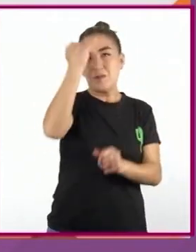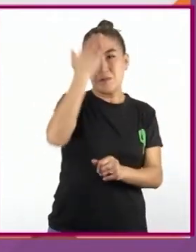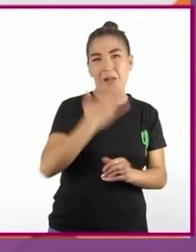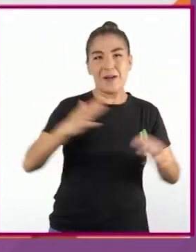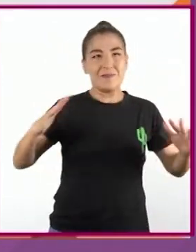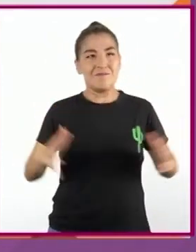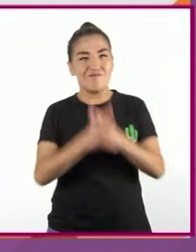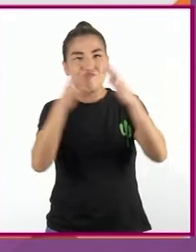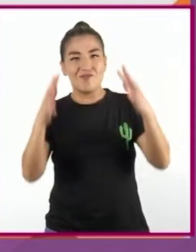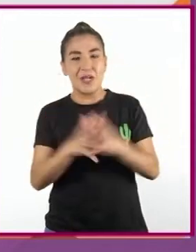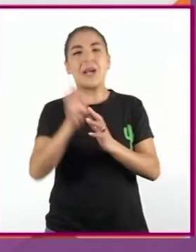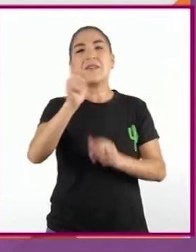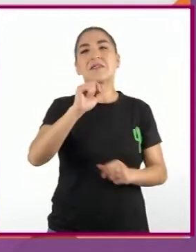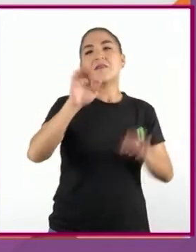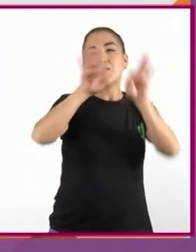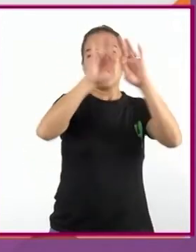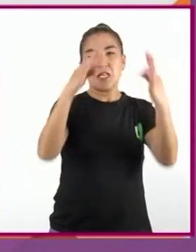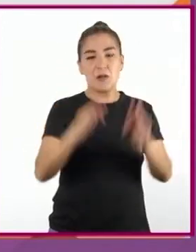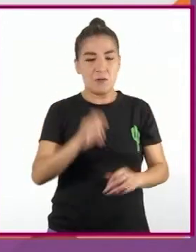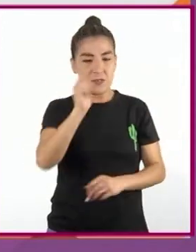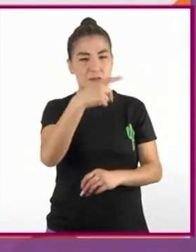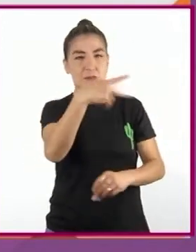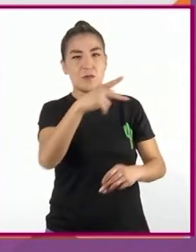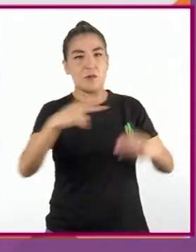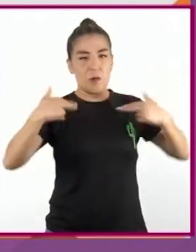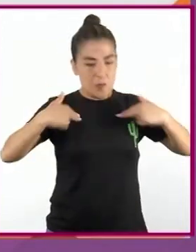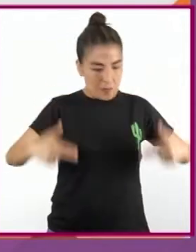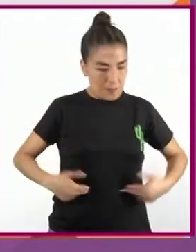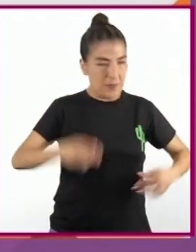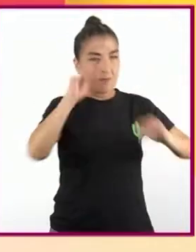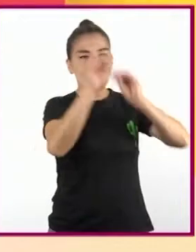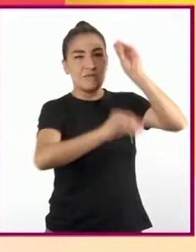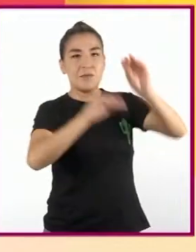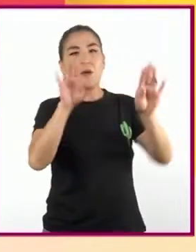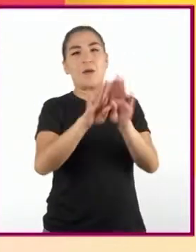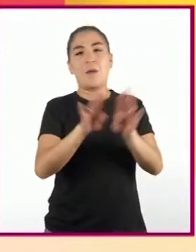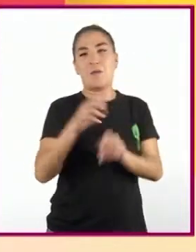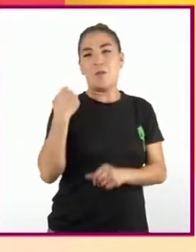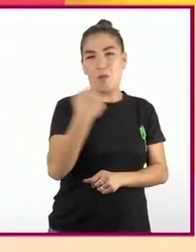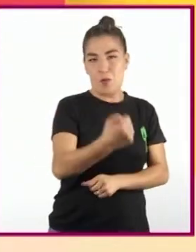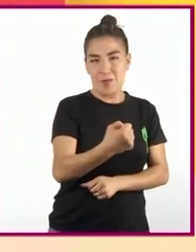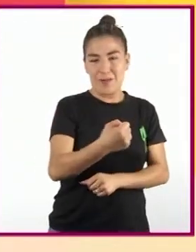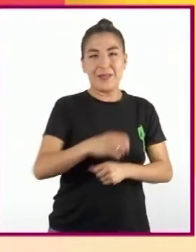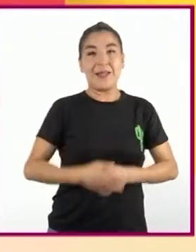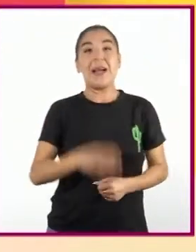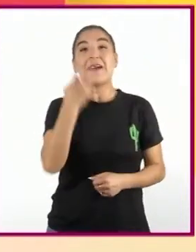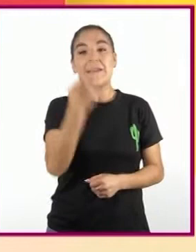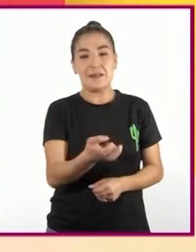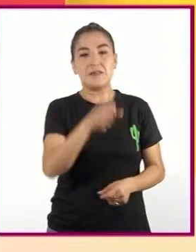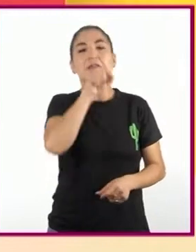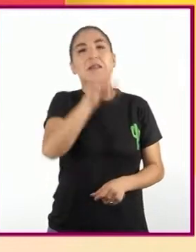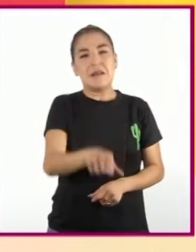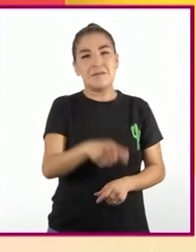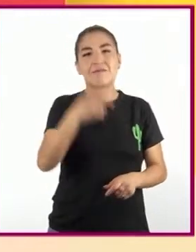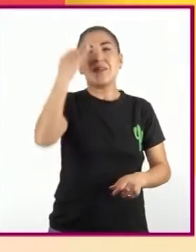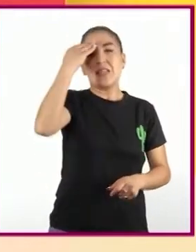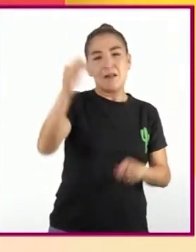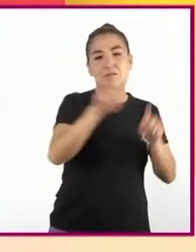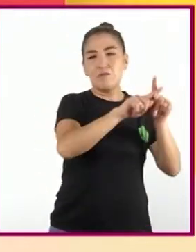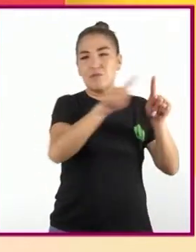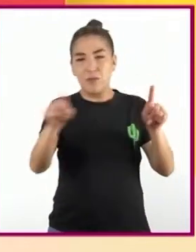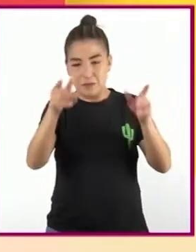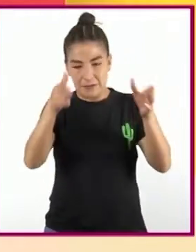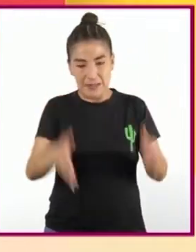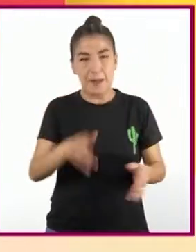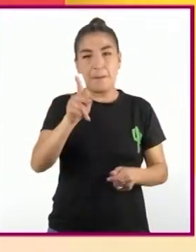batallas, así como de figuras humanas con emblemas y atributos de poder. Este es también el periodo de